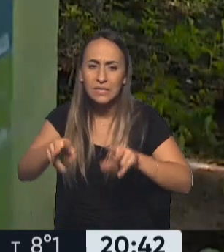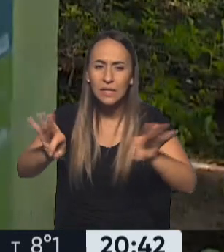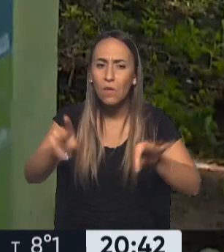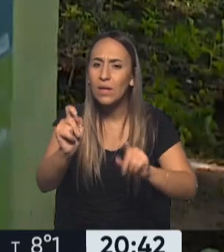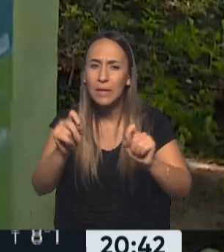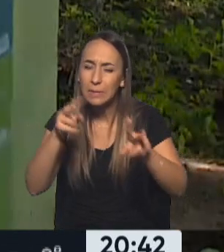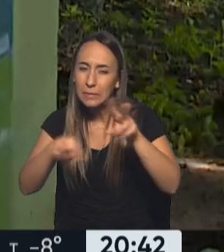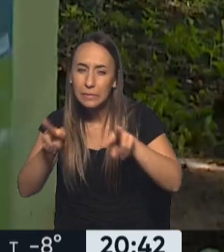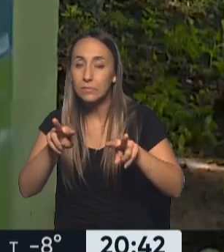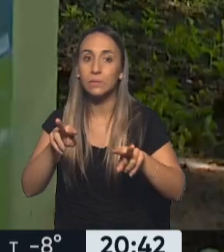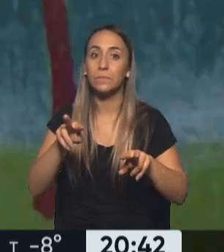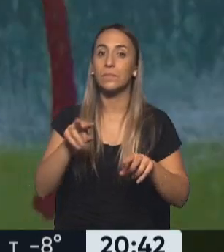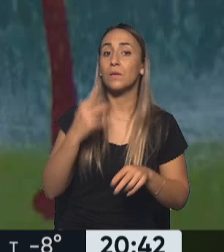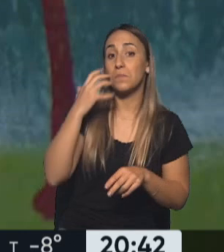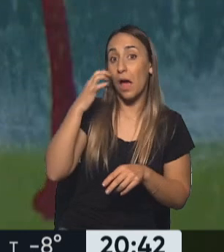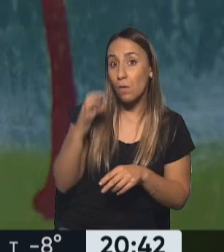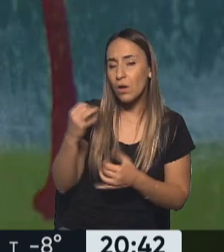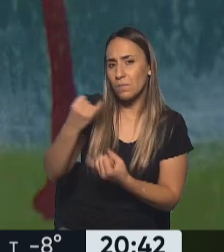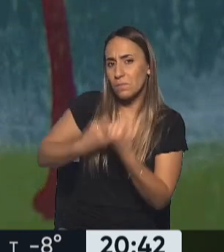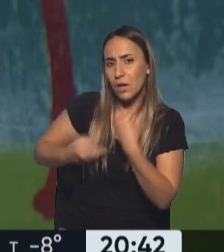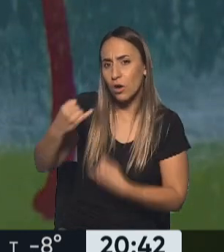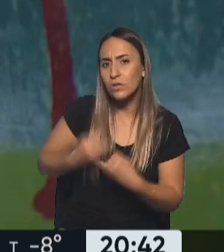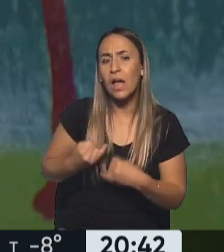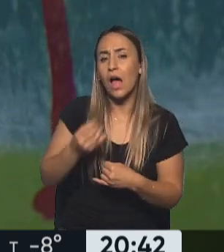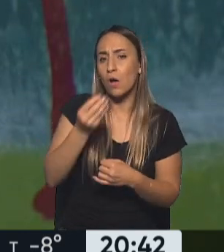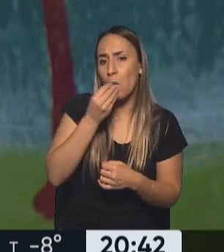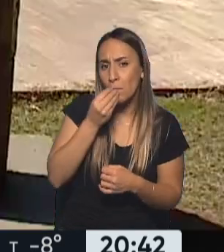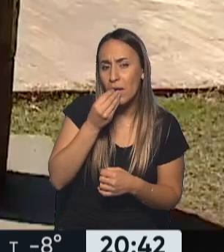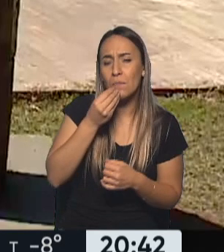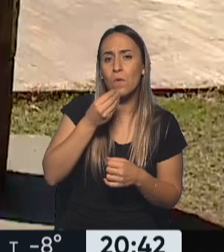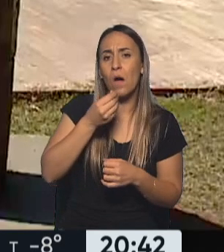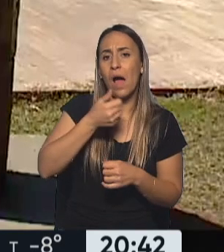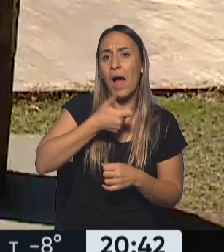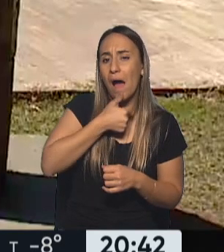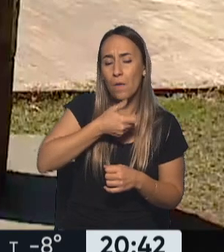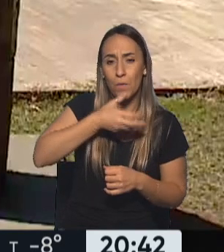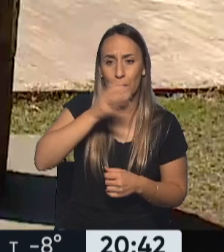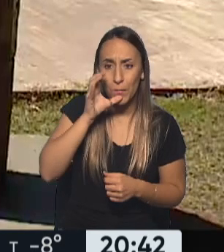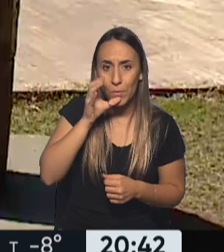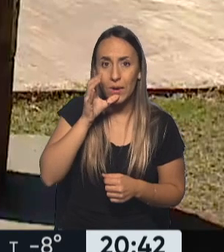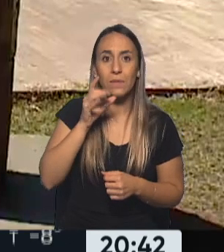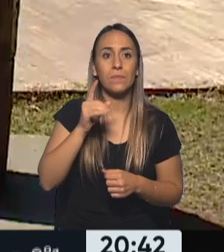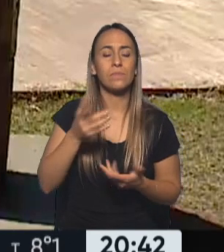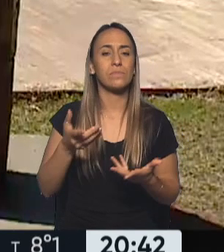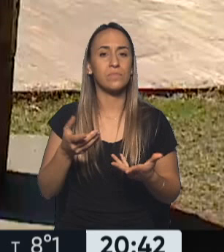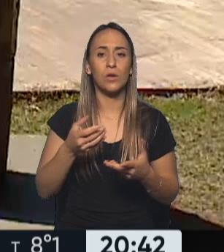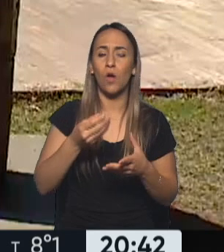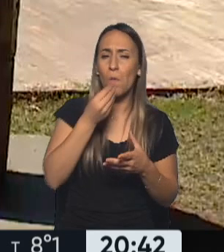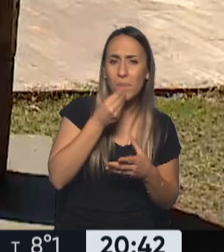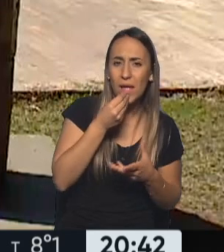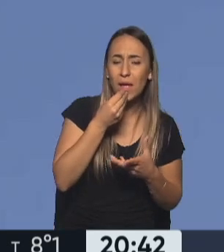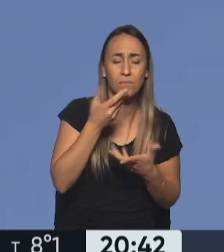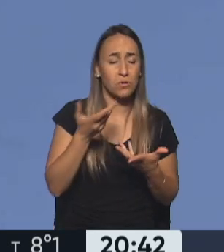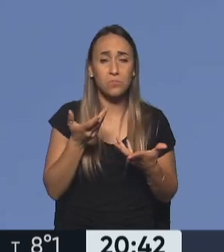abuelito lo que comemos, tomamos agua del carro, la flor del carro, comemos